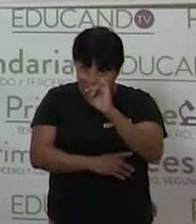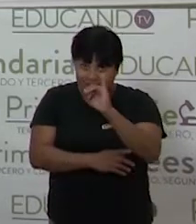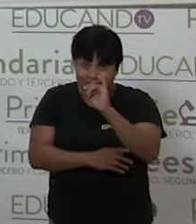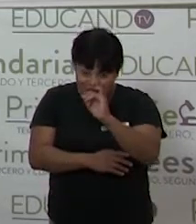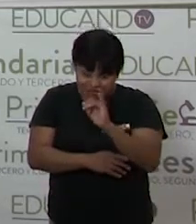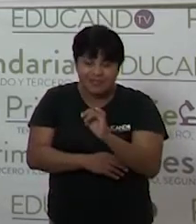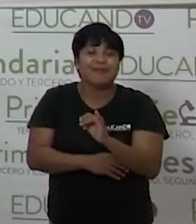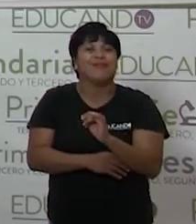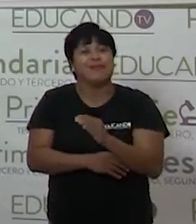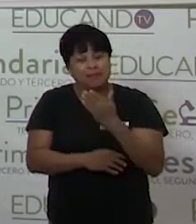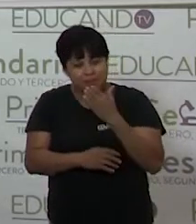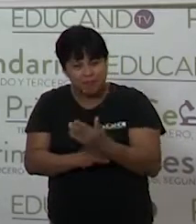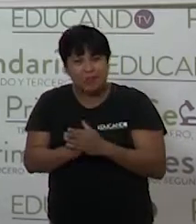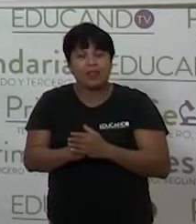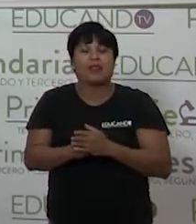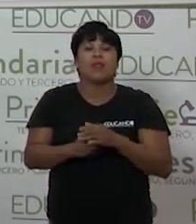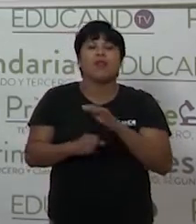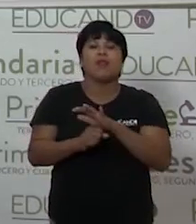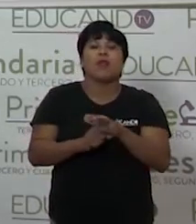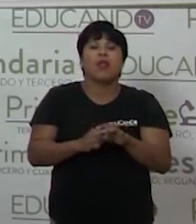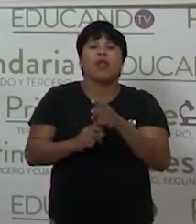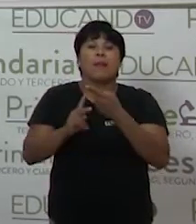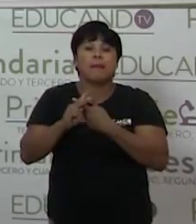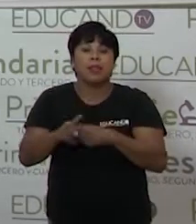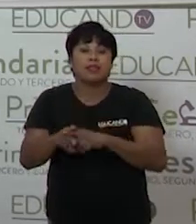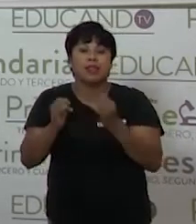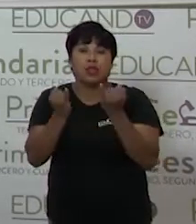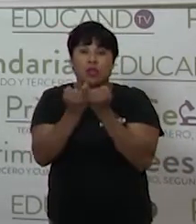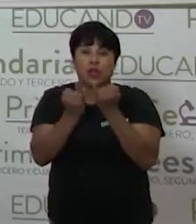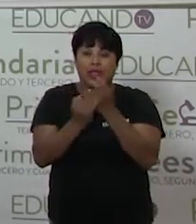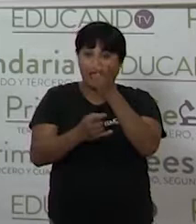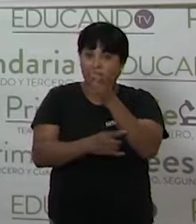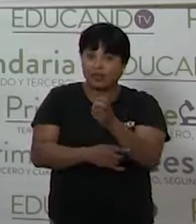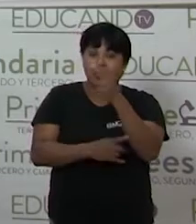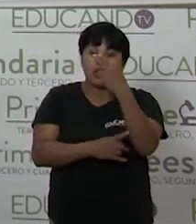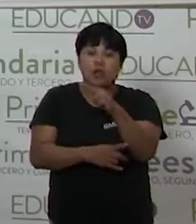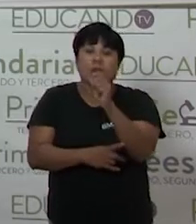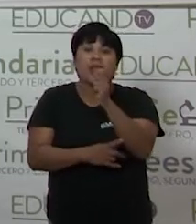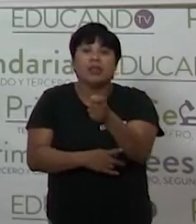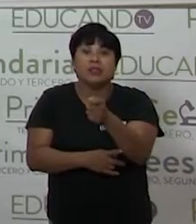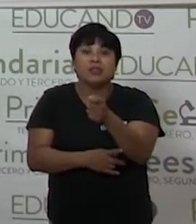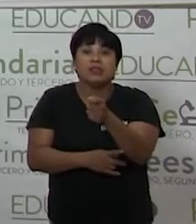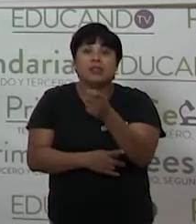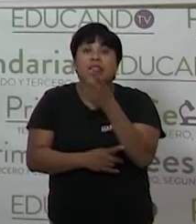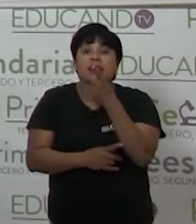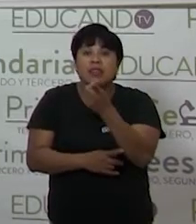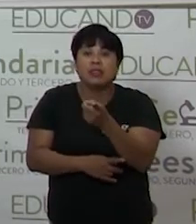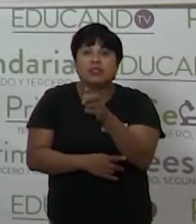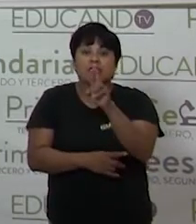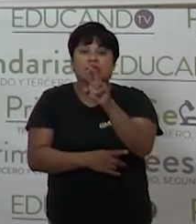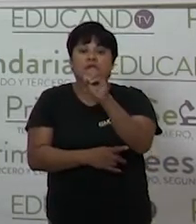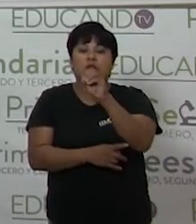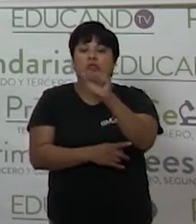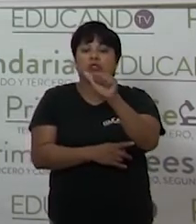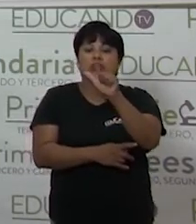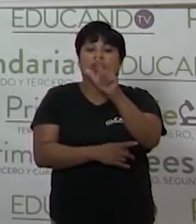sí verdad muy bien empieza como este nombre y este nombre dice